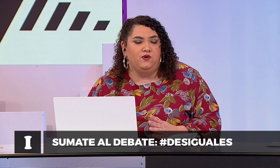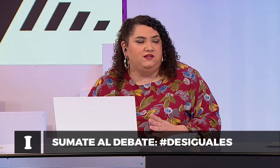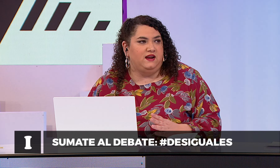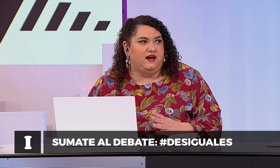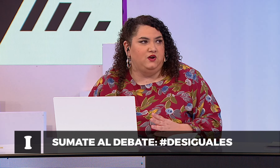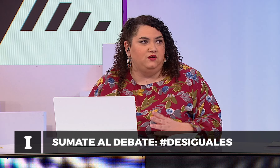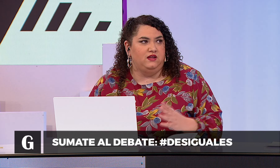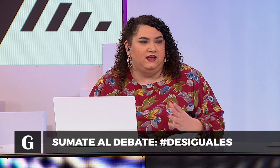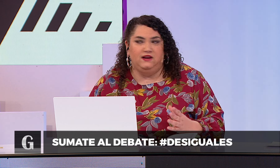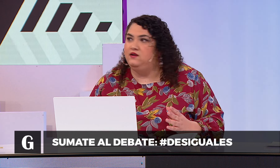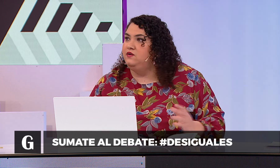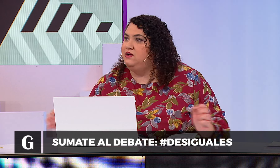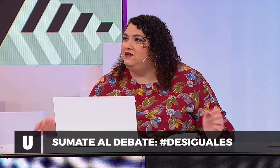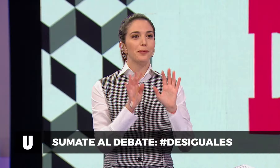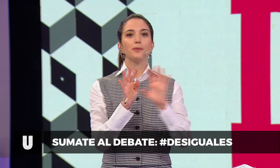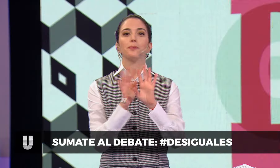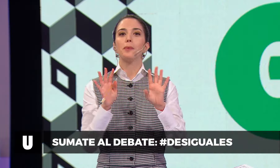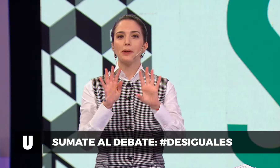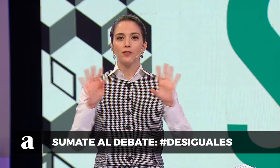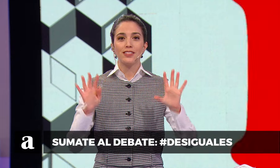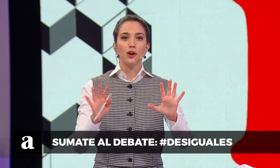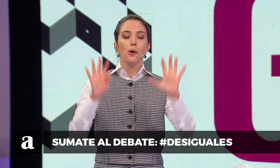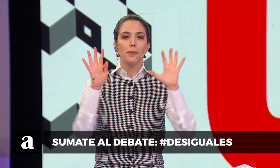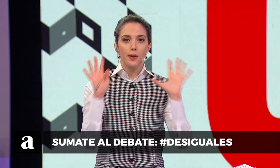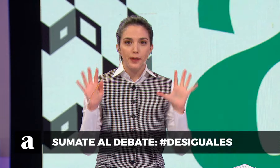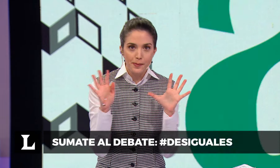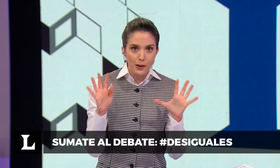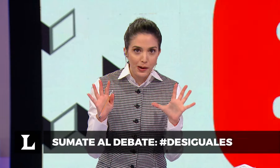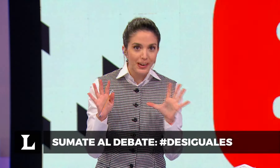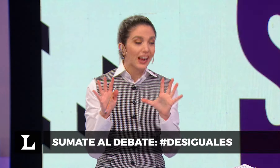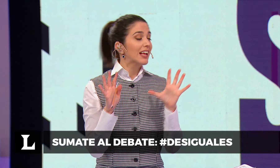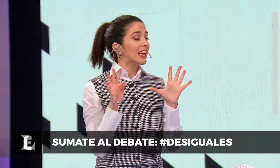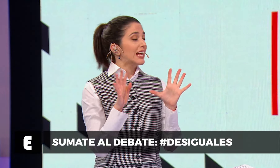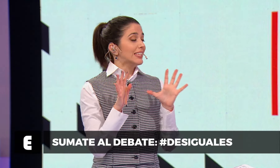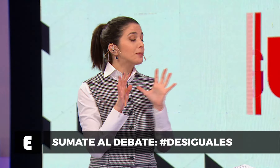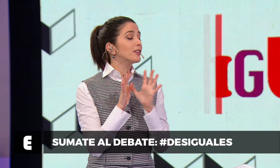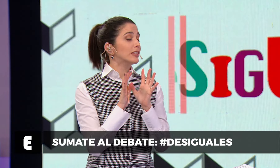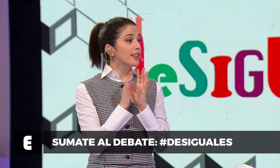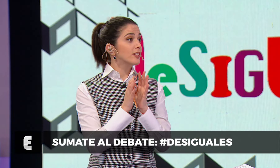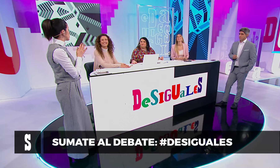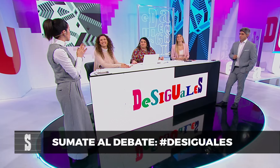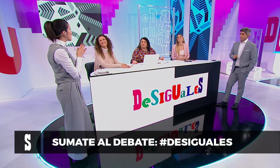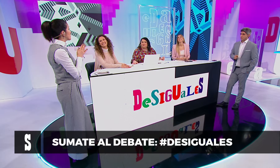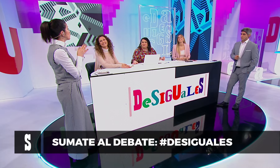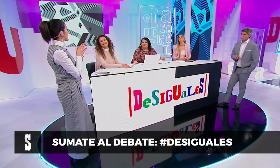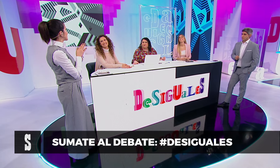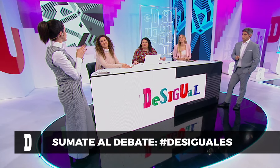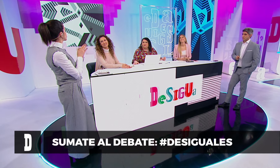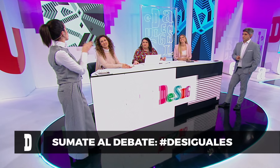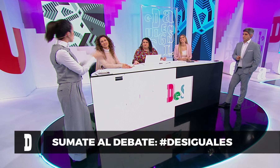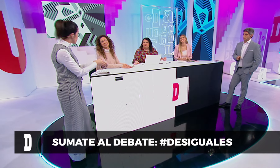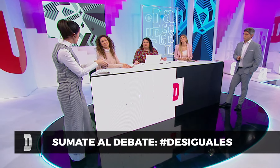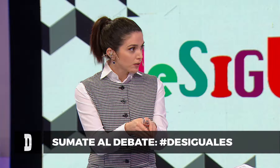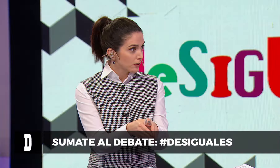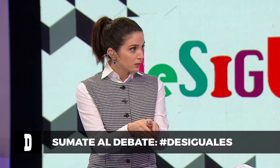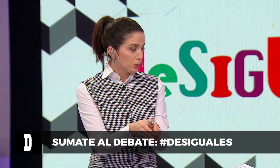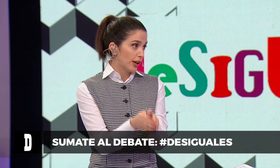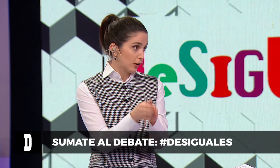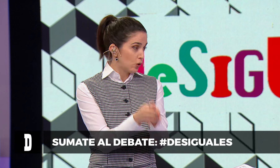que secuestraron... Pero para. Me parezco Fantino. Para. Estás diciendo que una denuncia que se hizo